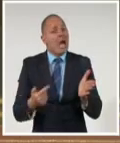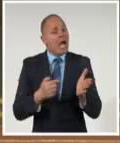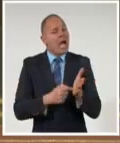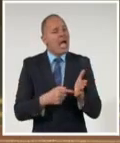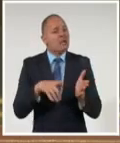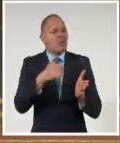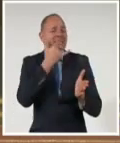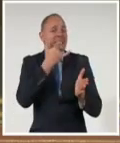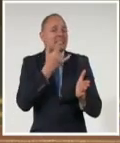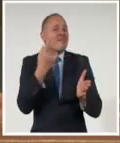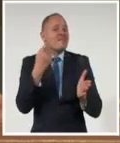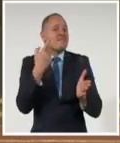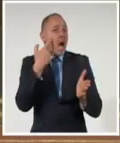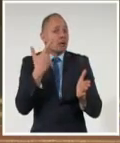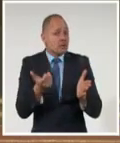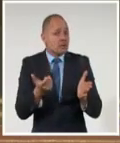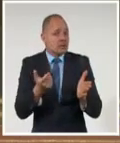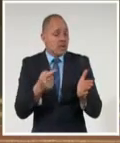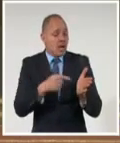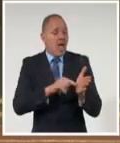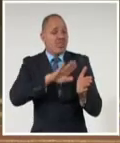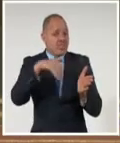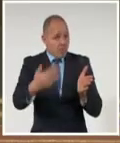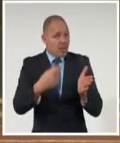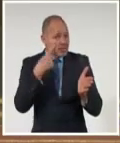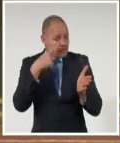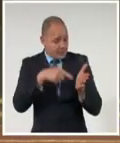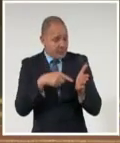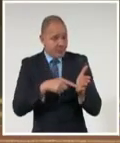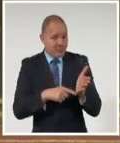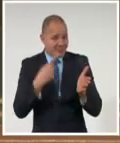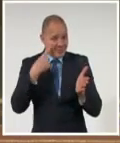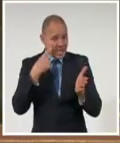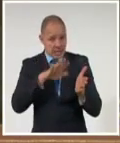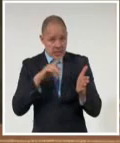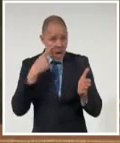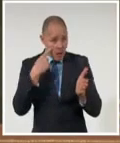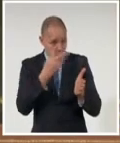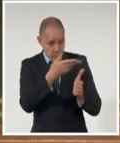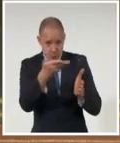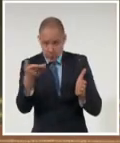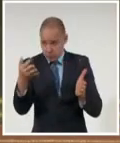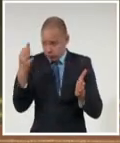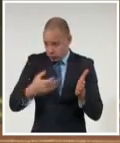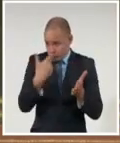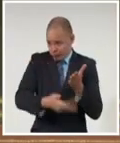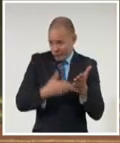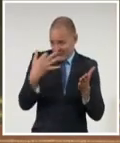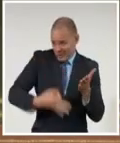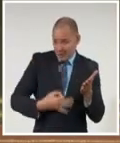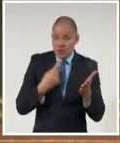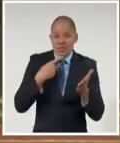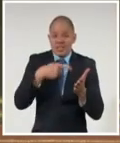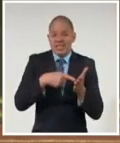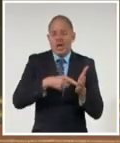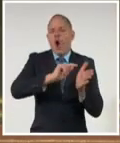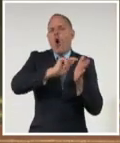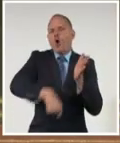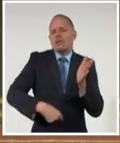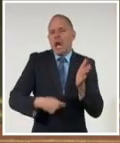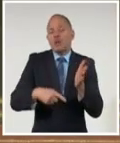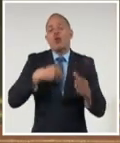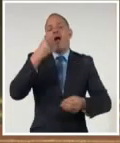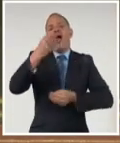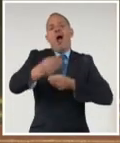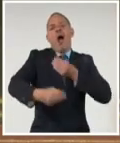craso error, pues, dice el profesor, en los hechos, la esencia de la noción de contrato ha cambiado profundamente